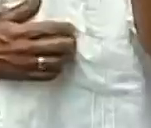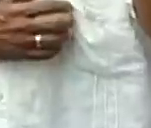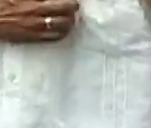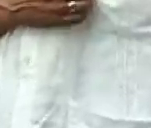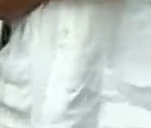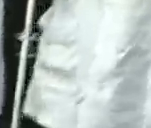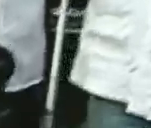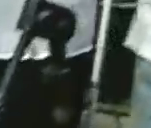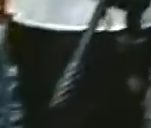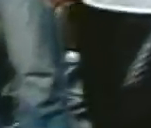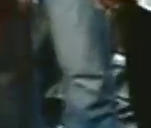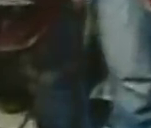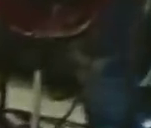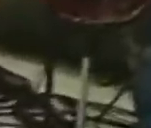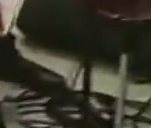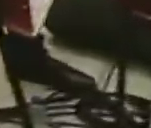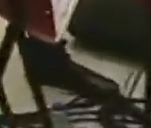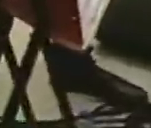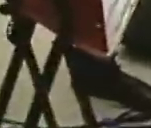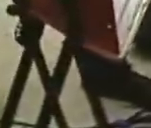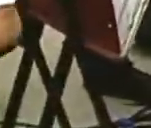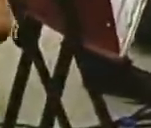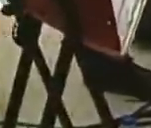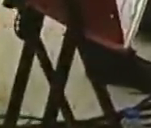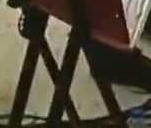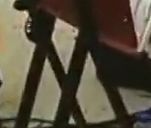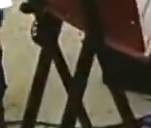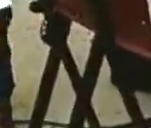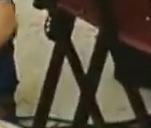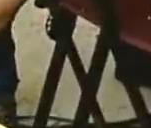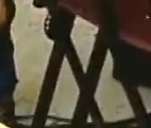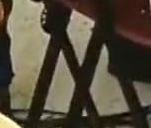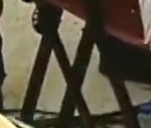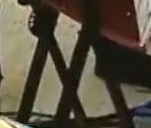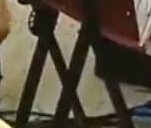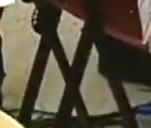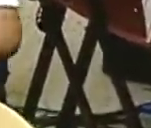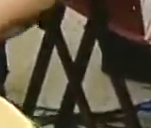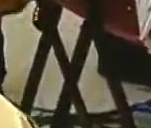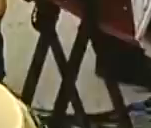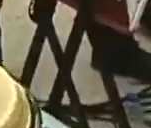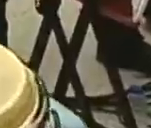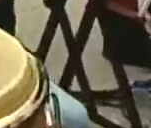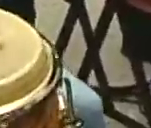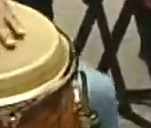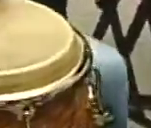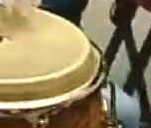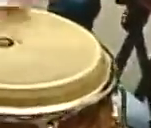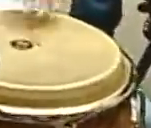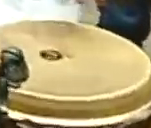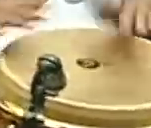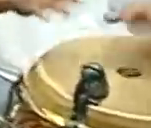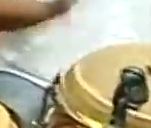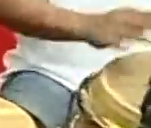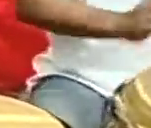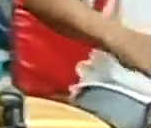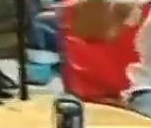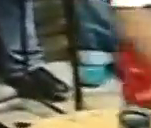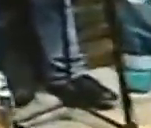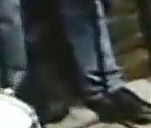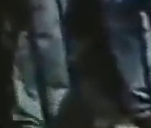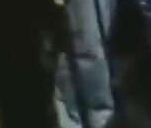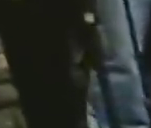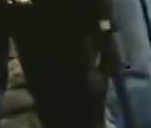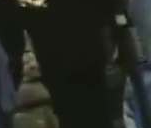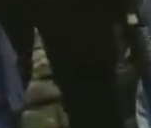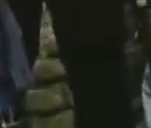cirugía, hospitalización de adolescentes, hospitalización de niños, cuidados críticos, sala de